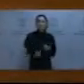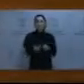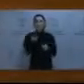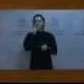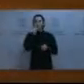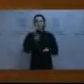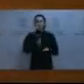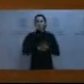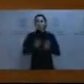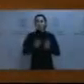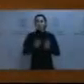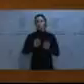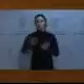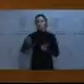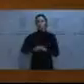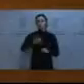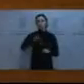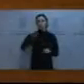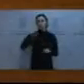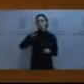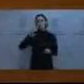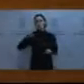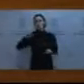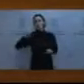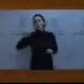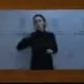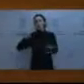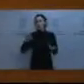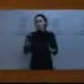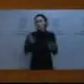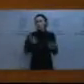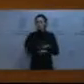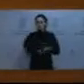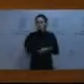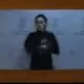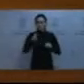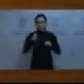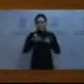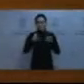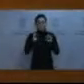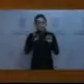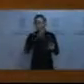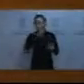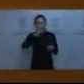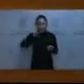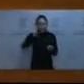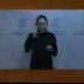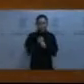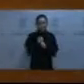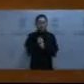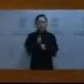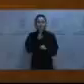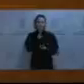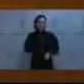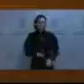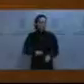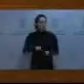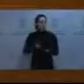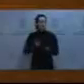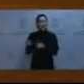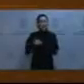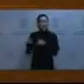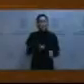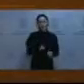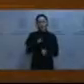para adquirir Alcoa. El Gobierno regional debe apostar por Asturias, velar por sus puestos de trabajo, atraer capitales